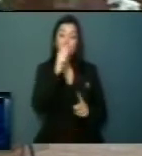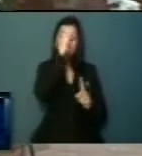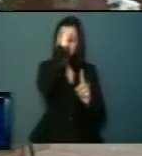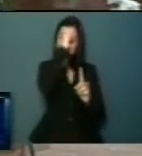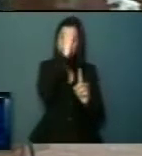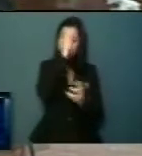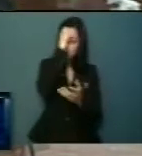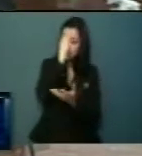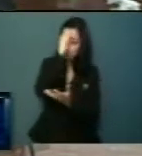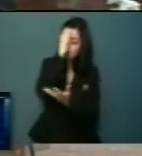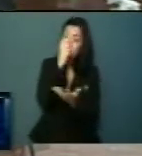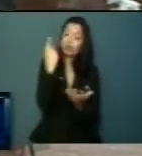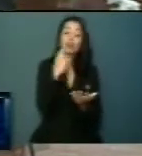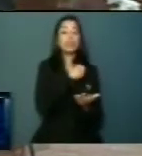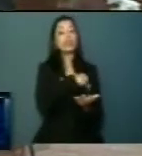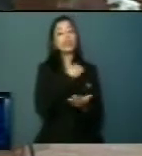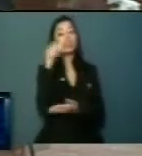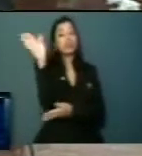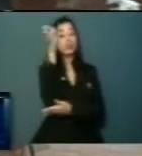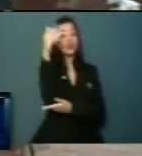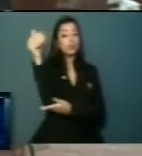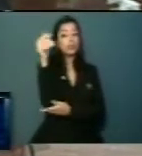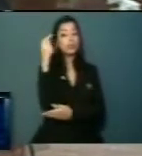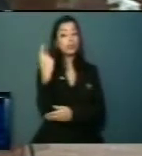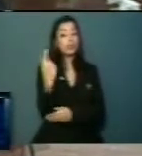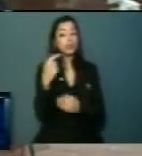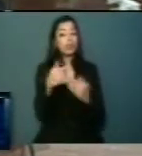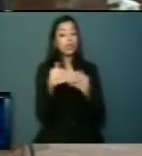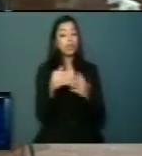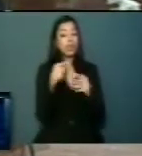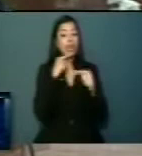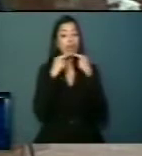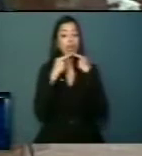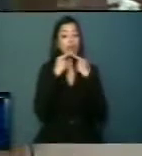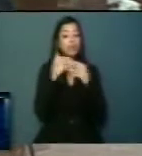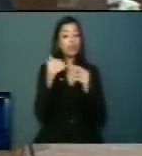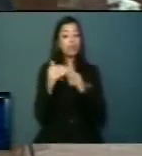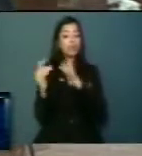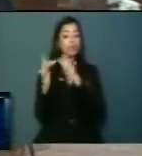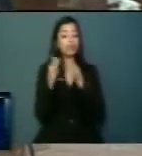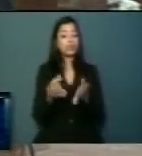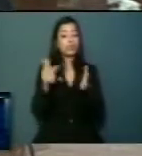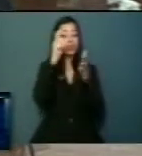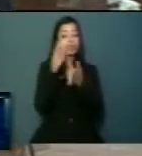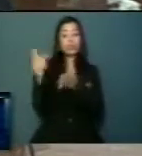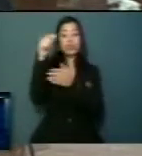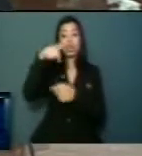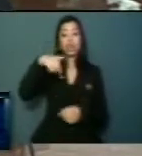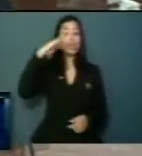excelentísimos señores embajadores y honorables jefes de misiones diplomáticas acreditadas en nuestro país,